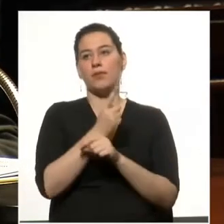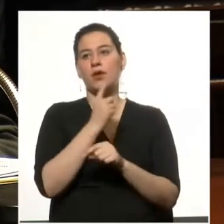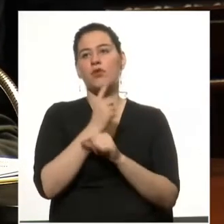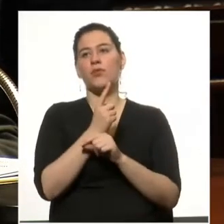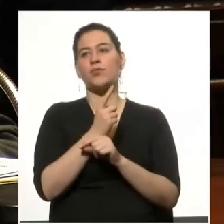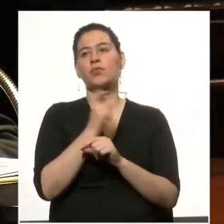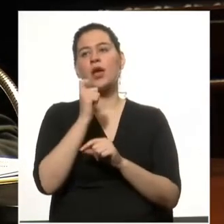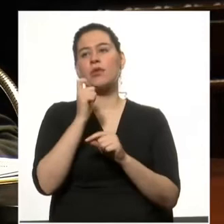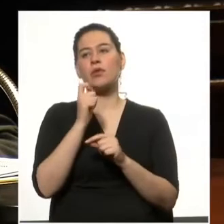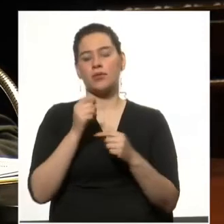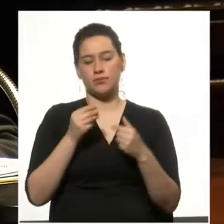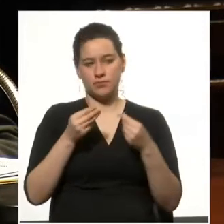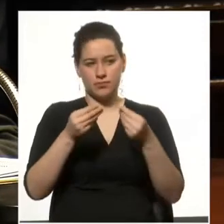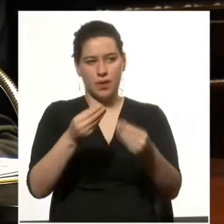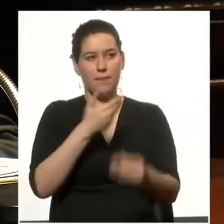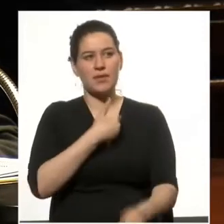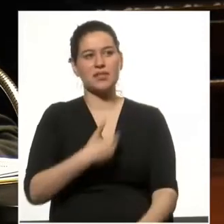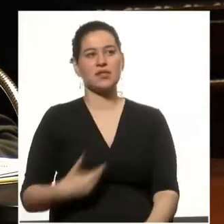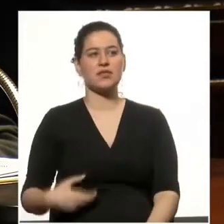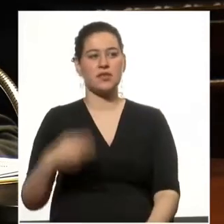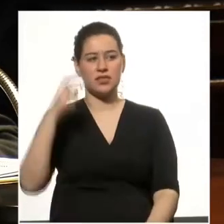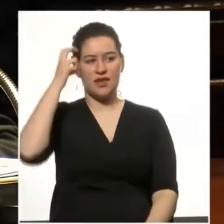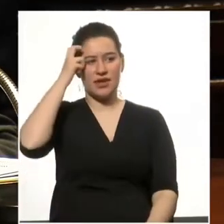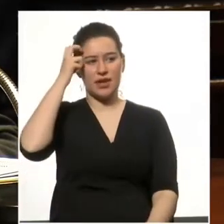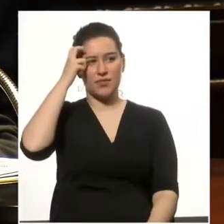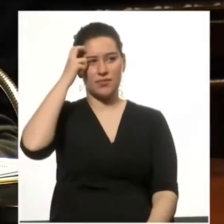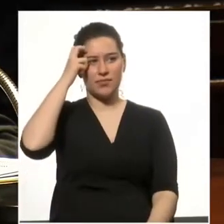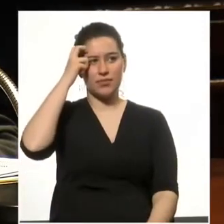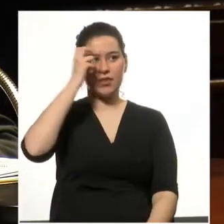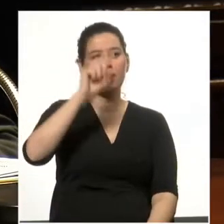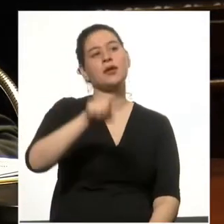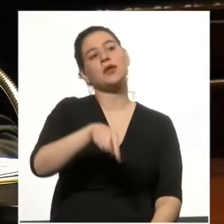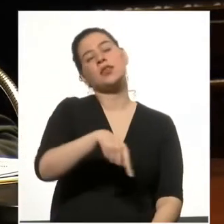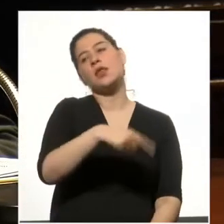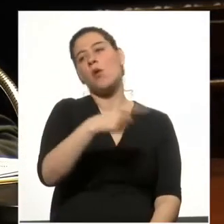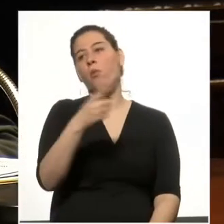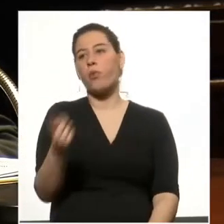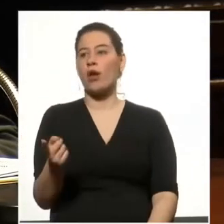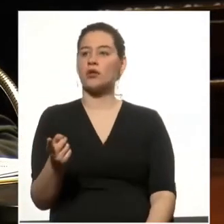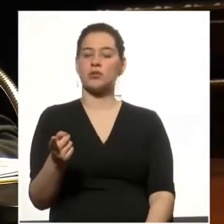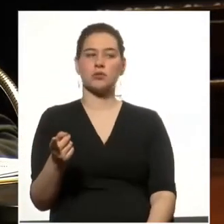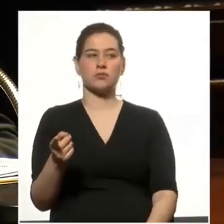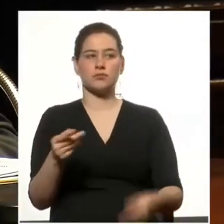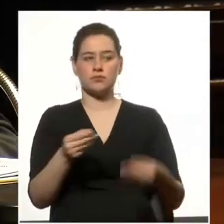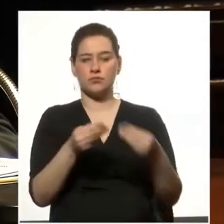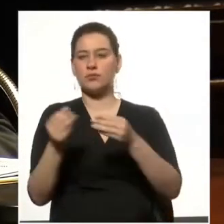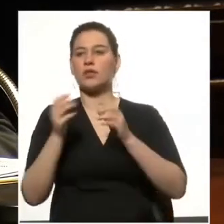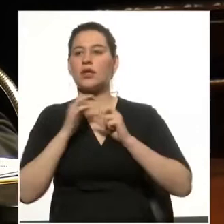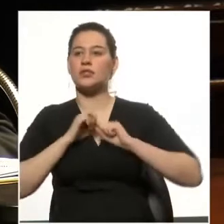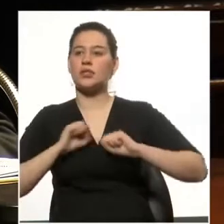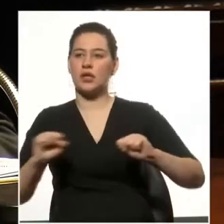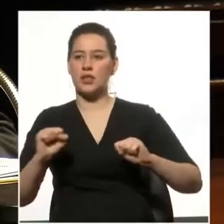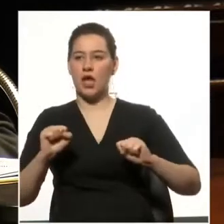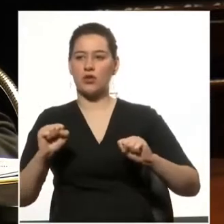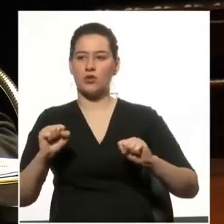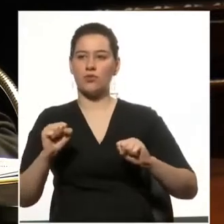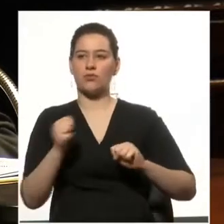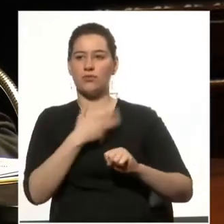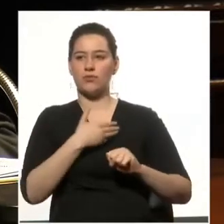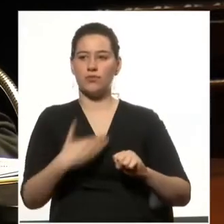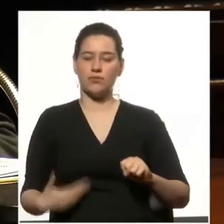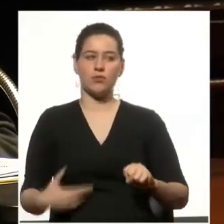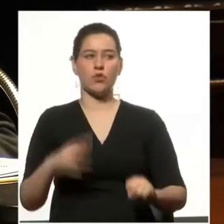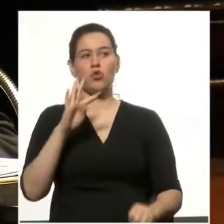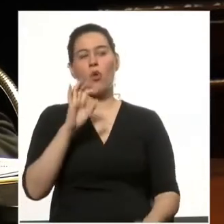hace al presidente Vázquez y luego, a instancias de este, se lo entrega al secretario de Presidencia, el doctor Miguel